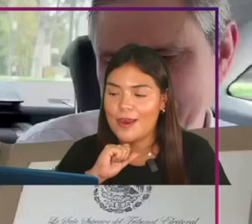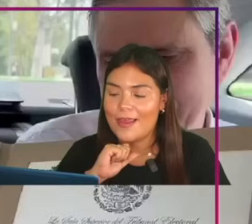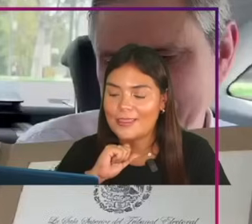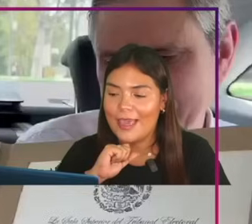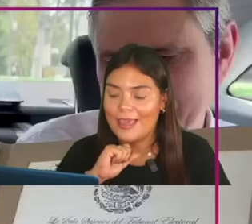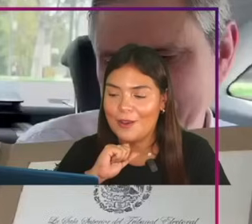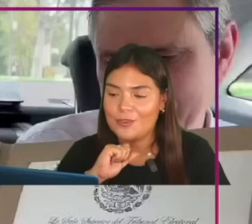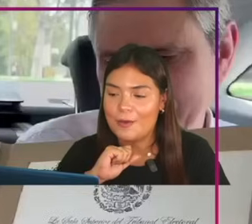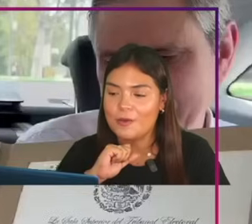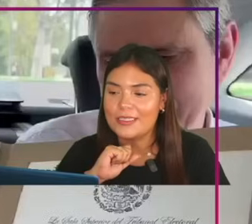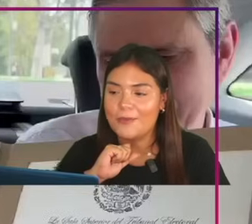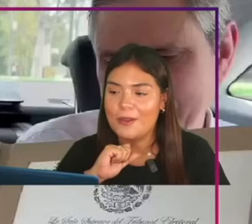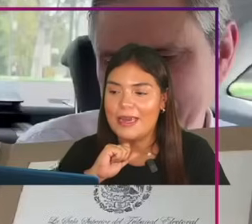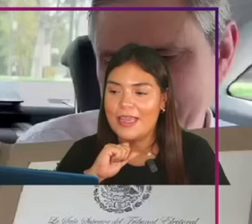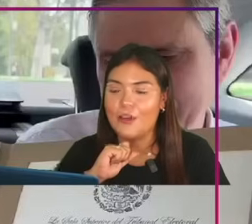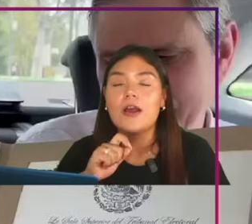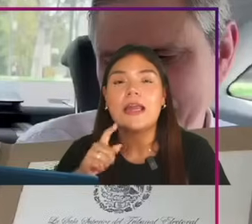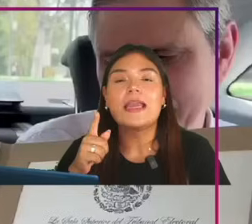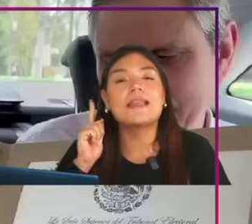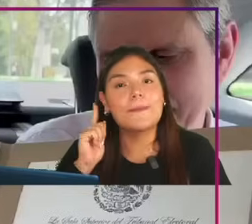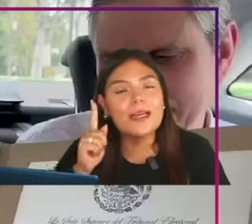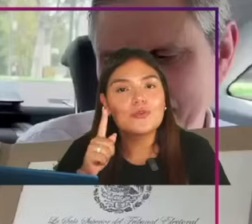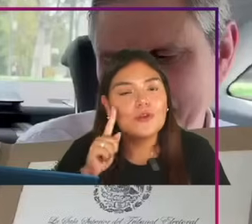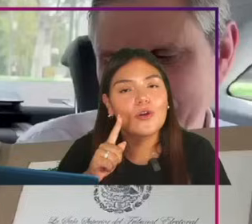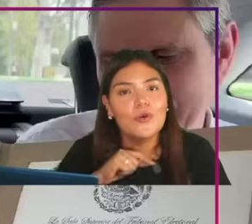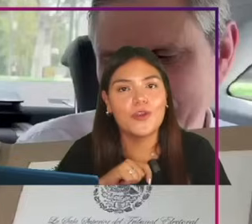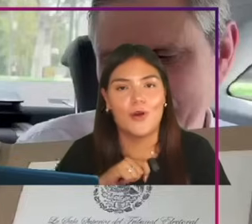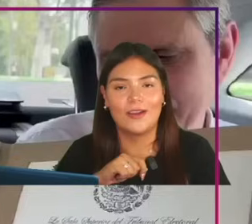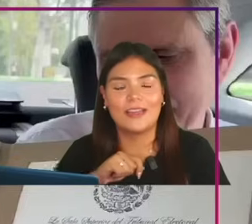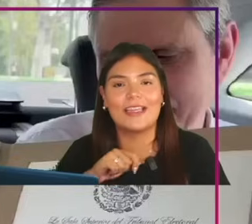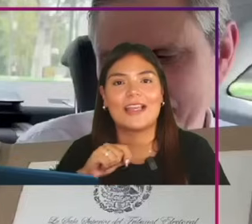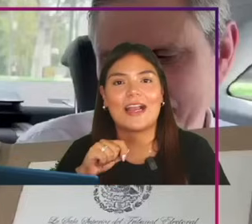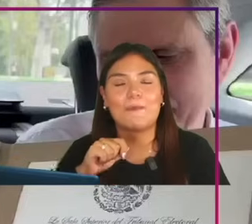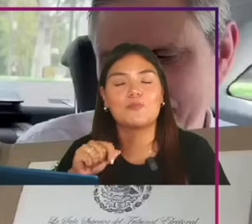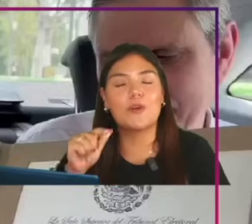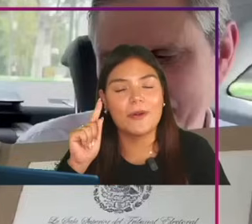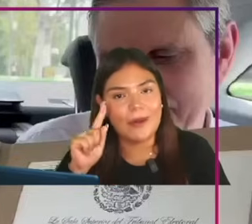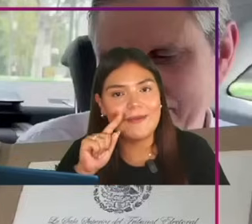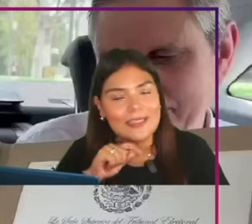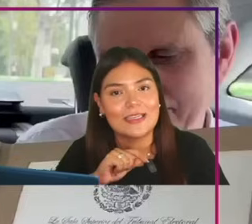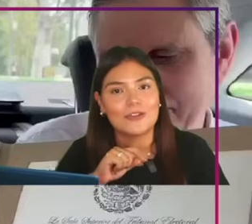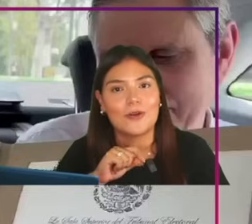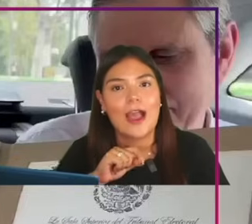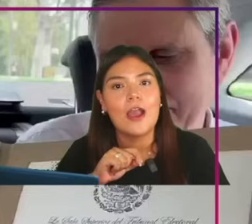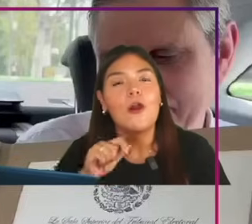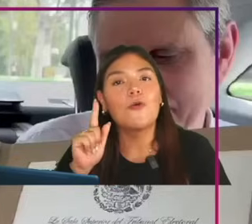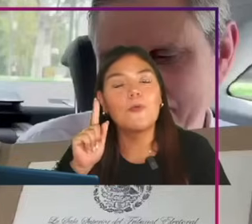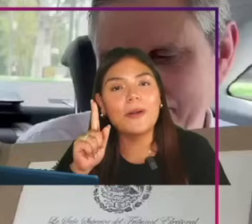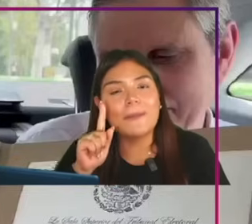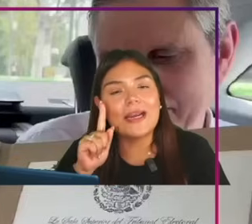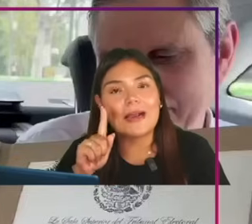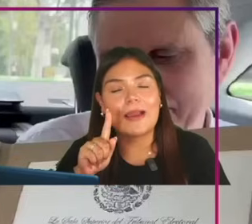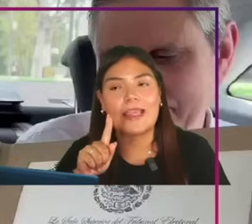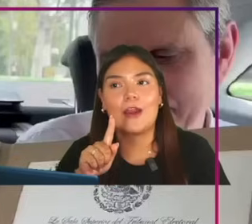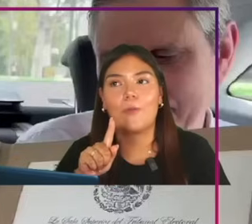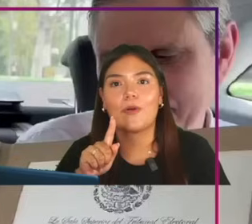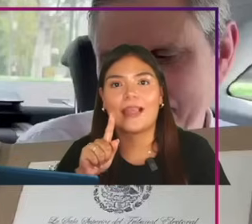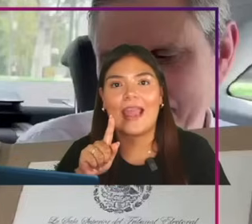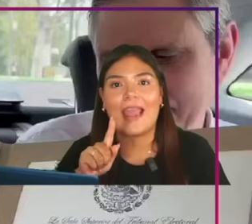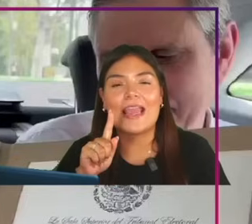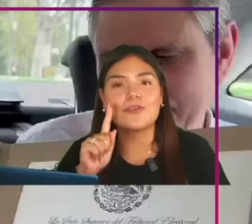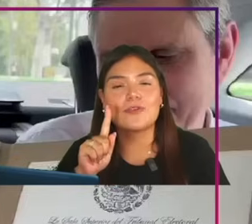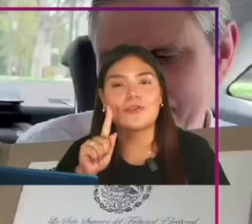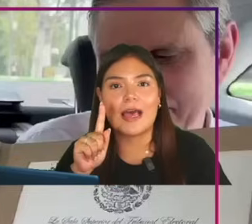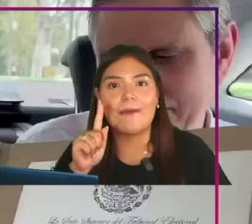afortunadas que que gozamos de ese privilegio y también es un orgullo que tengamos por primera vez en la historia un primer caballero